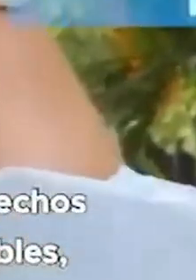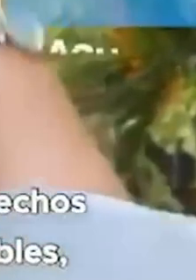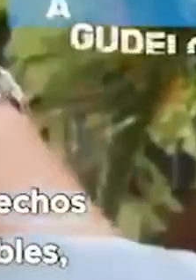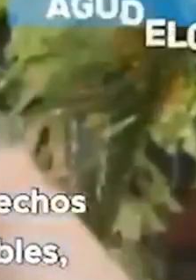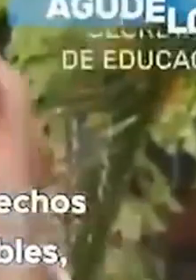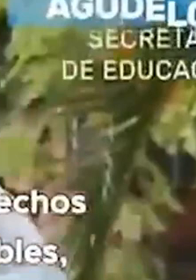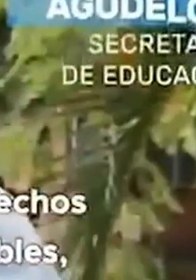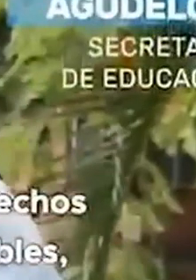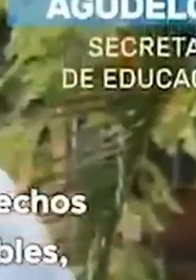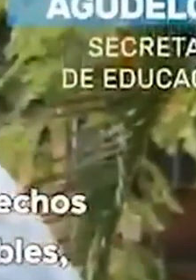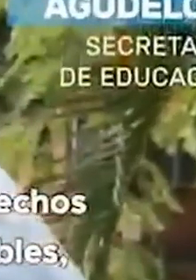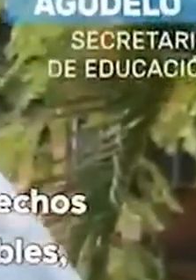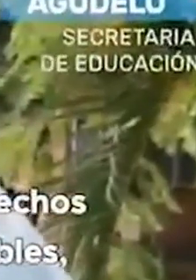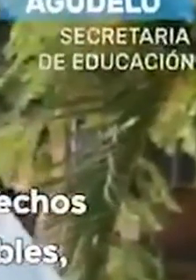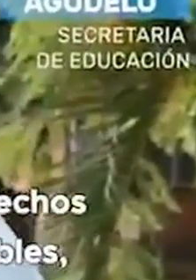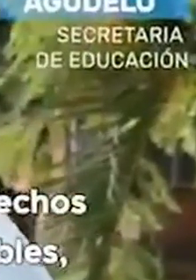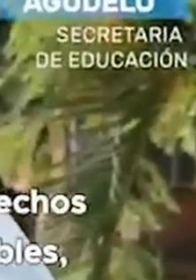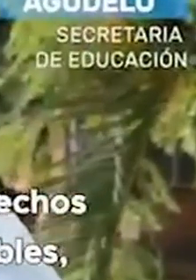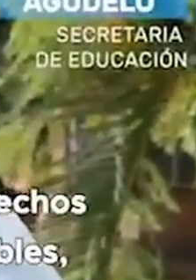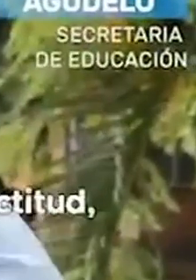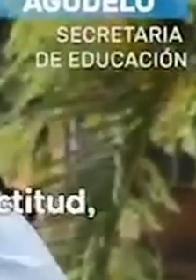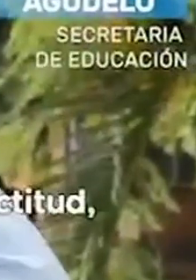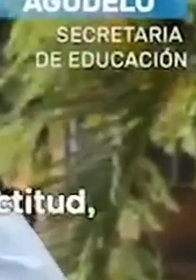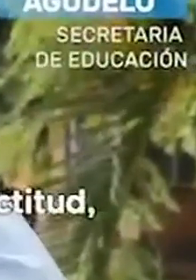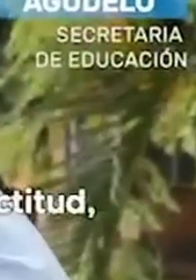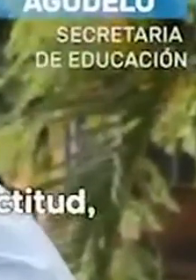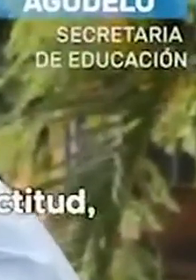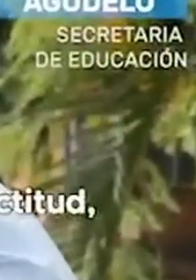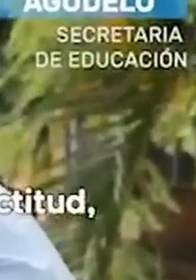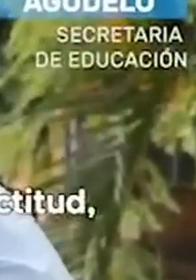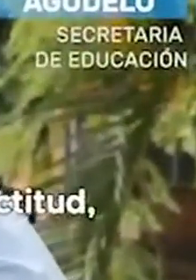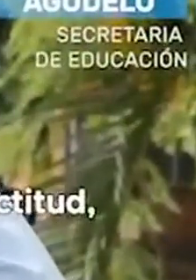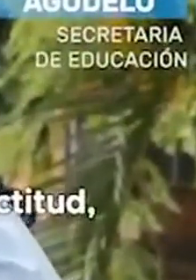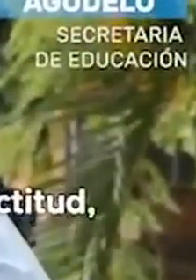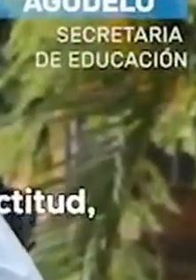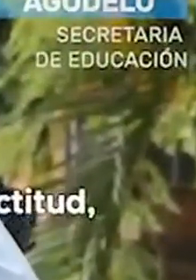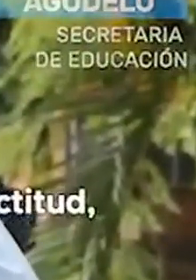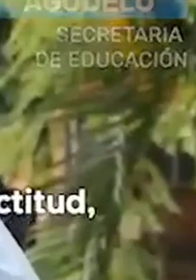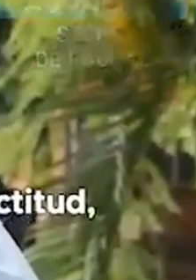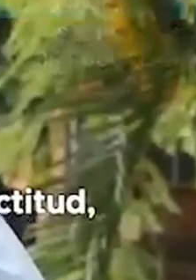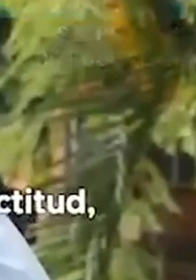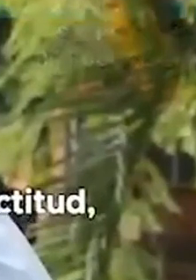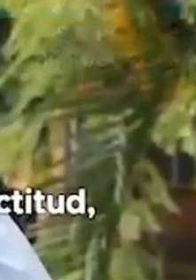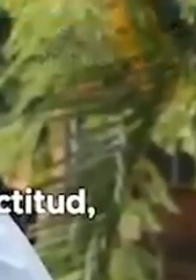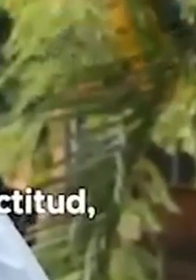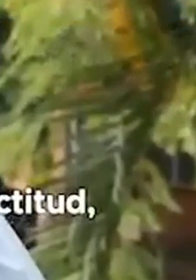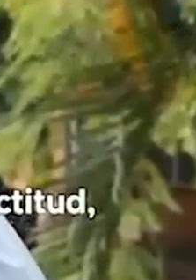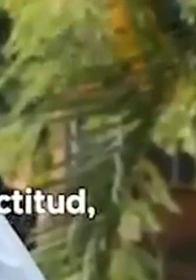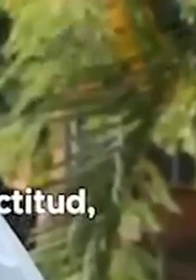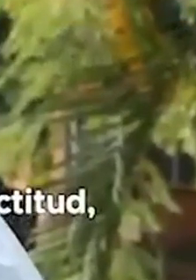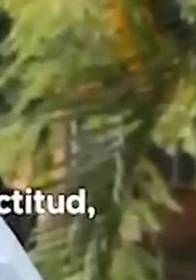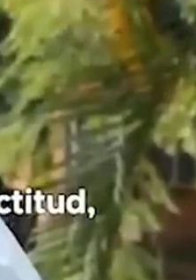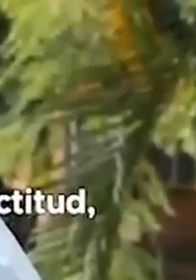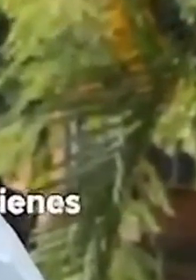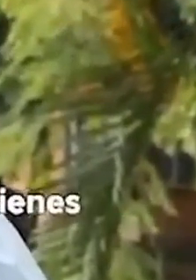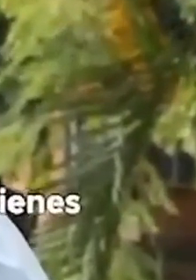hechos que hace 2 meses parecían inimaginables, imposibles, pero que gracias a tu buena actitud, a tu